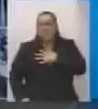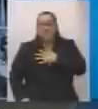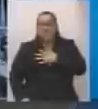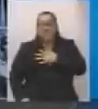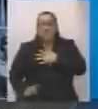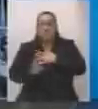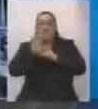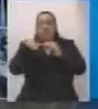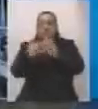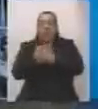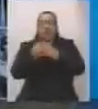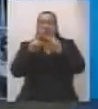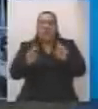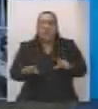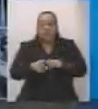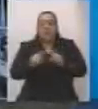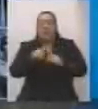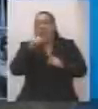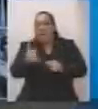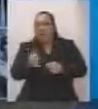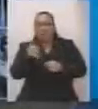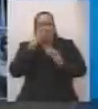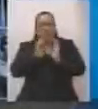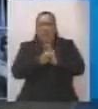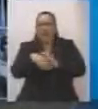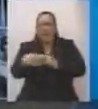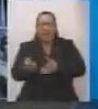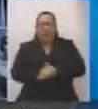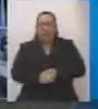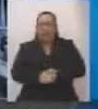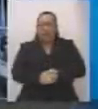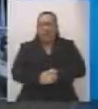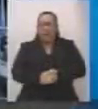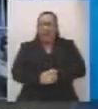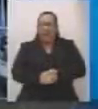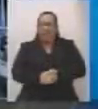tomo las computadoras como un ejemplo, pero hay muchos otros ejemplos